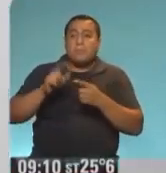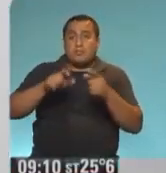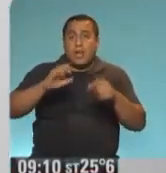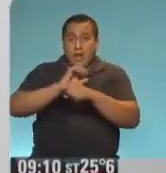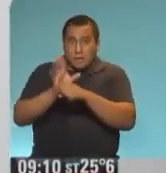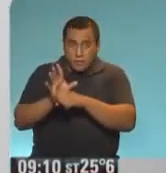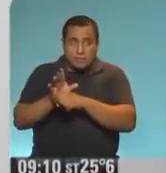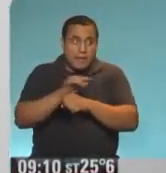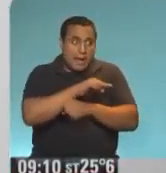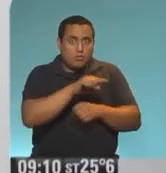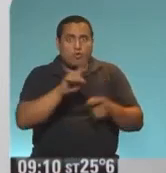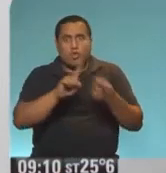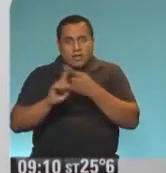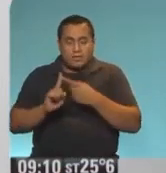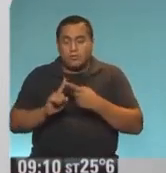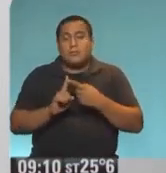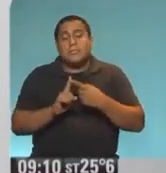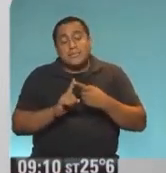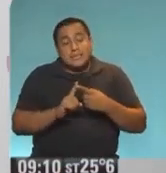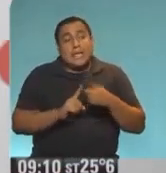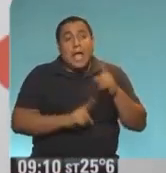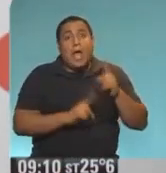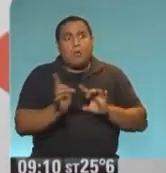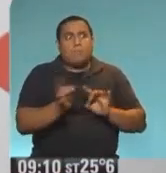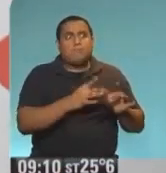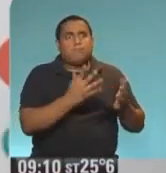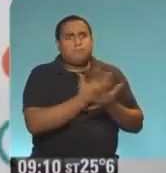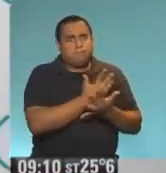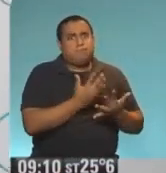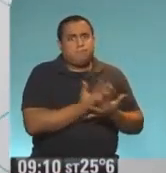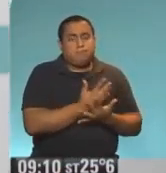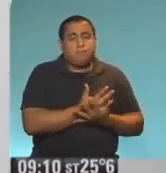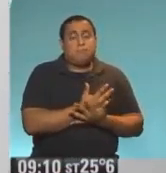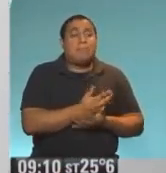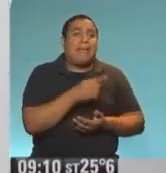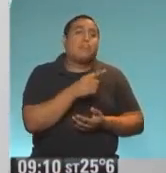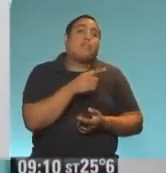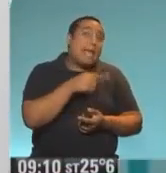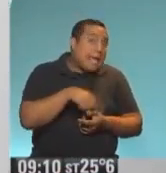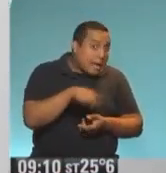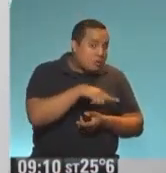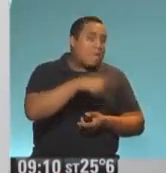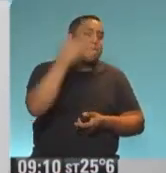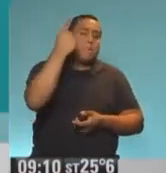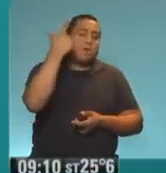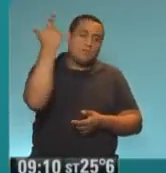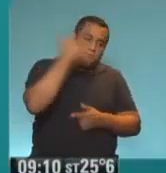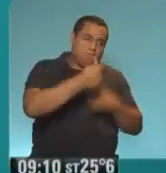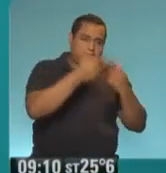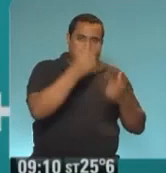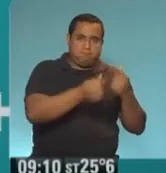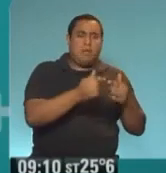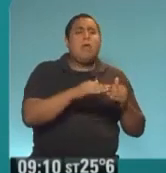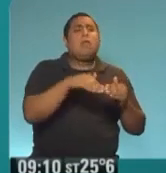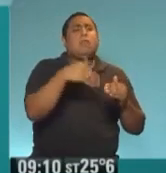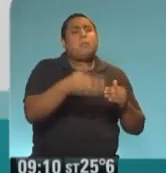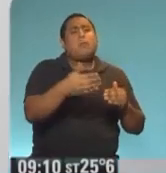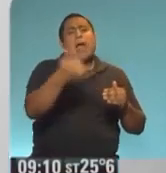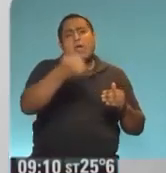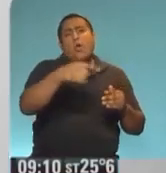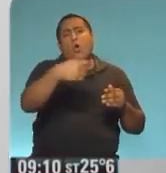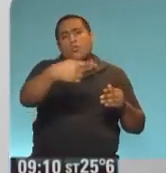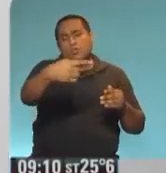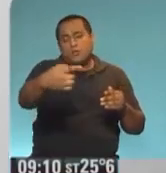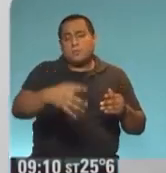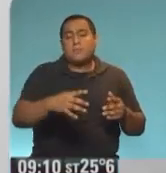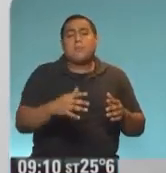inclusive algunos han sufrido lamentablemente muchas consecuencias, esos son los prioritarios. Y después de eso, cada una de las prioridades, pero